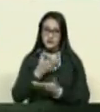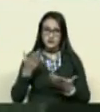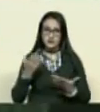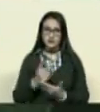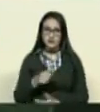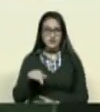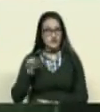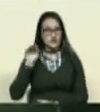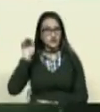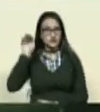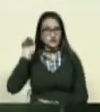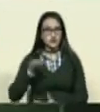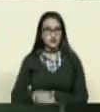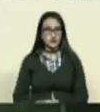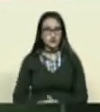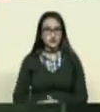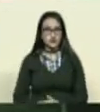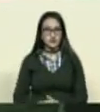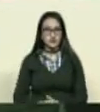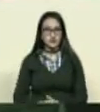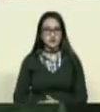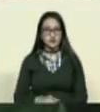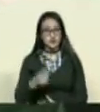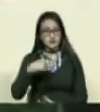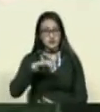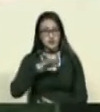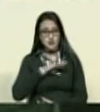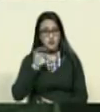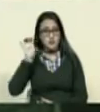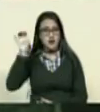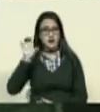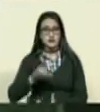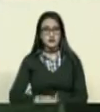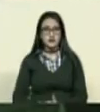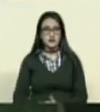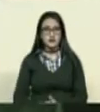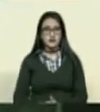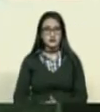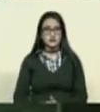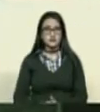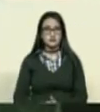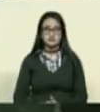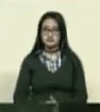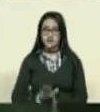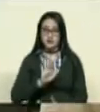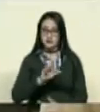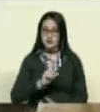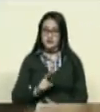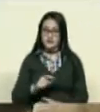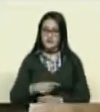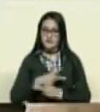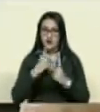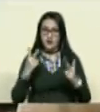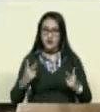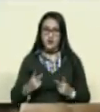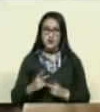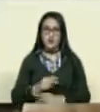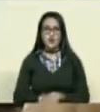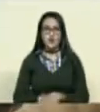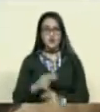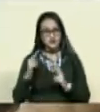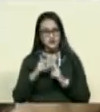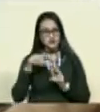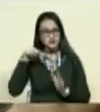en el futuro. Son ustedes los constructores de la patria que está por venir. Y eso se construye hoy, con los valores, con el